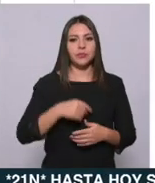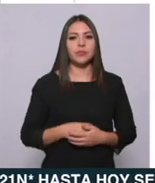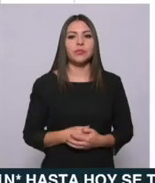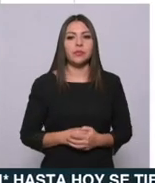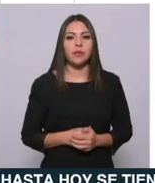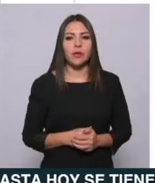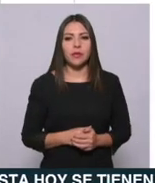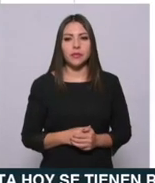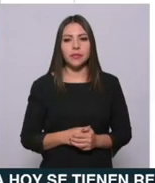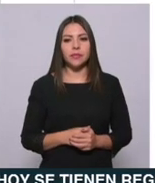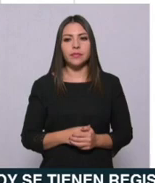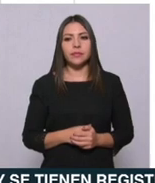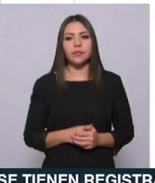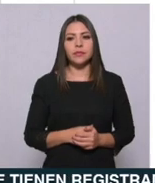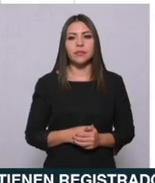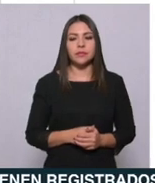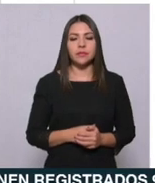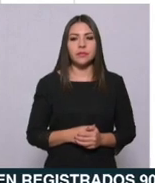todo